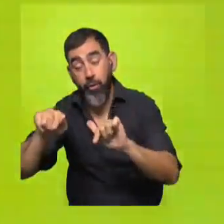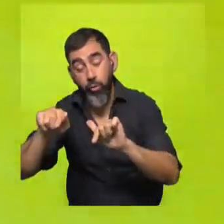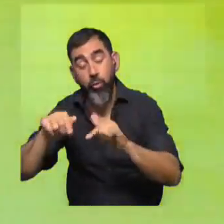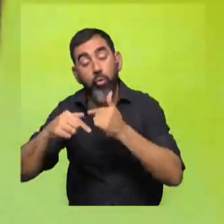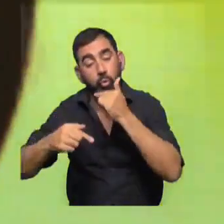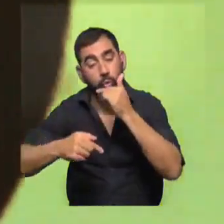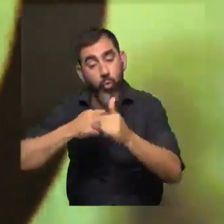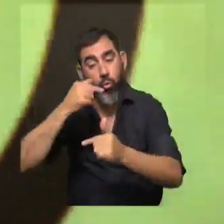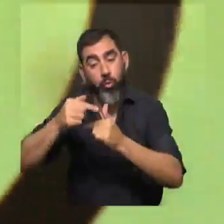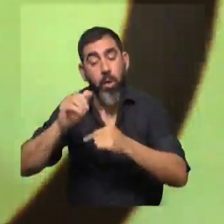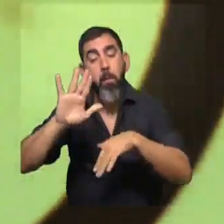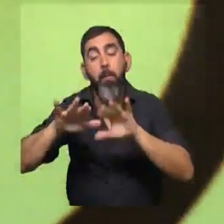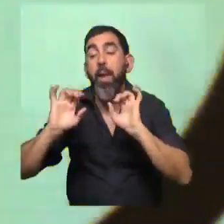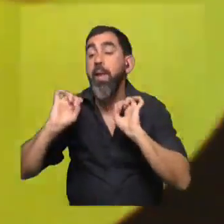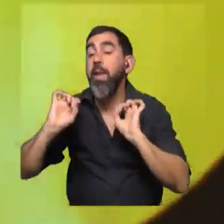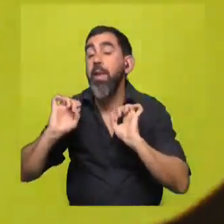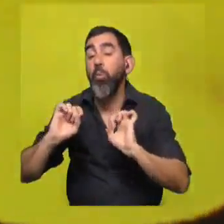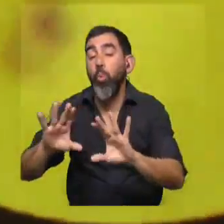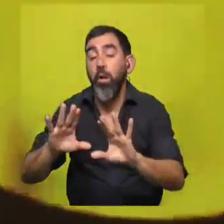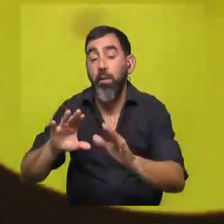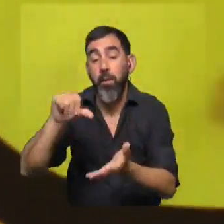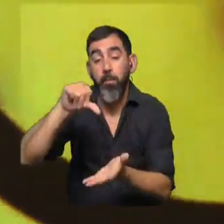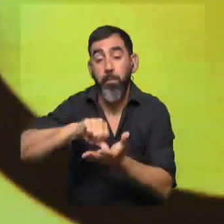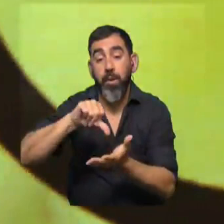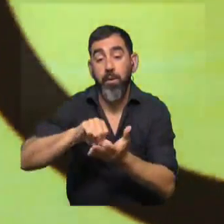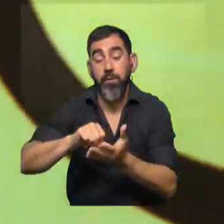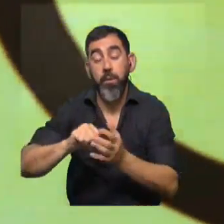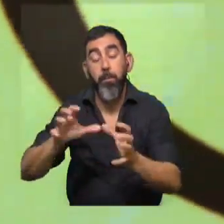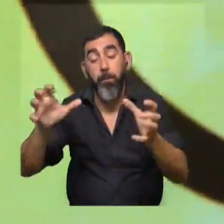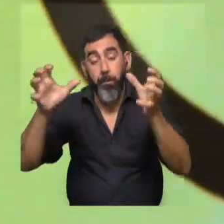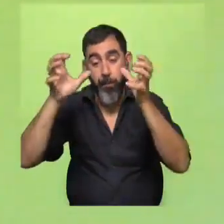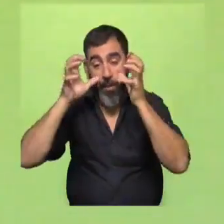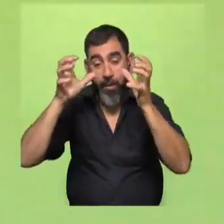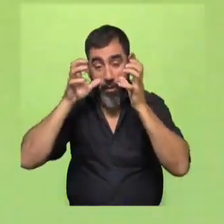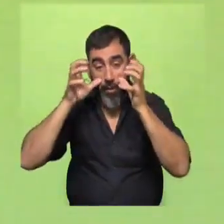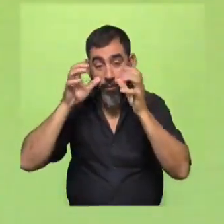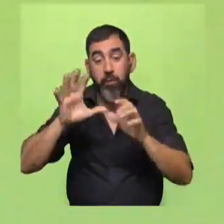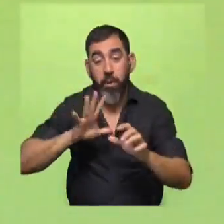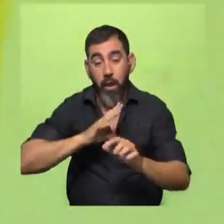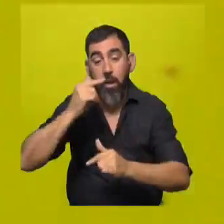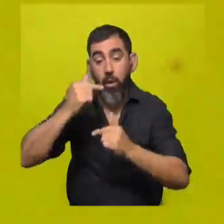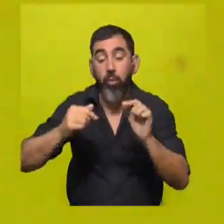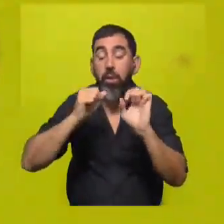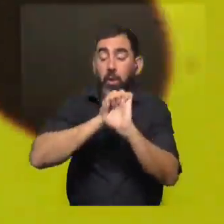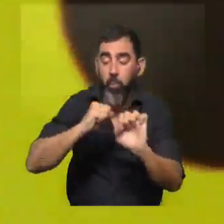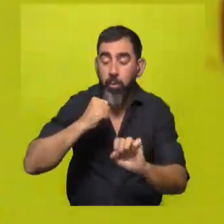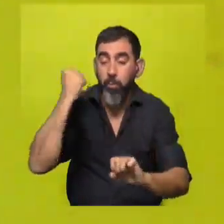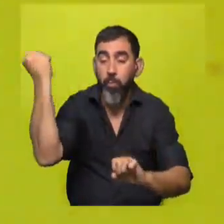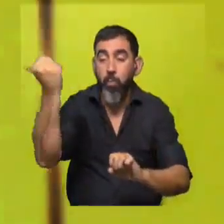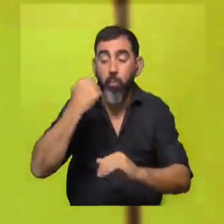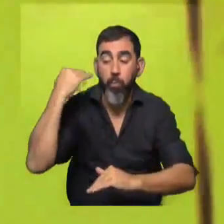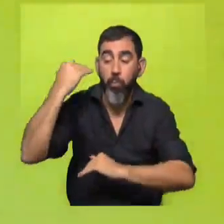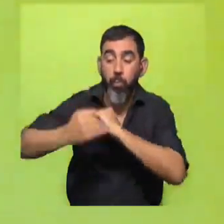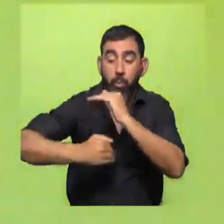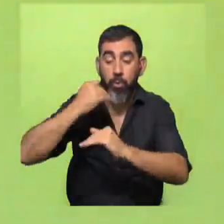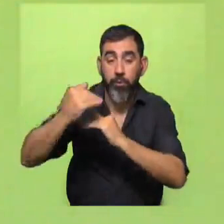siendo el más natural de nuestro país, está amenazado. Y hay algunos emprendimientos que pueden ser muy importantes para el desarrollo,